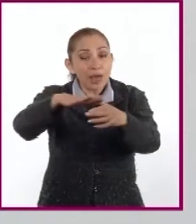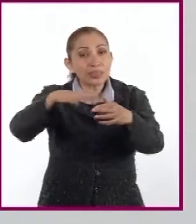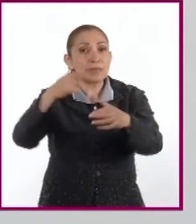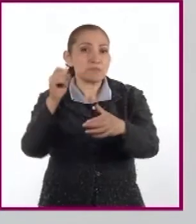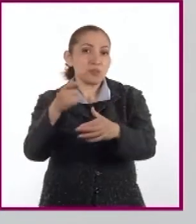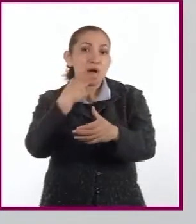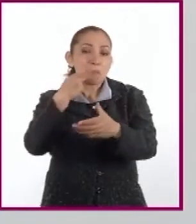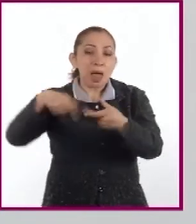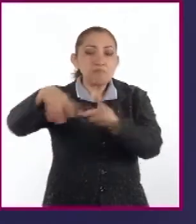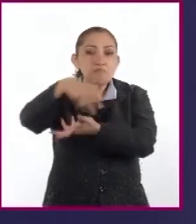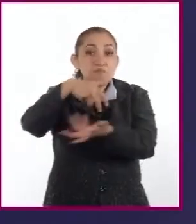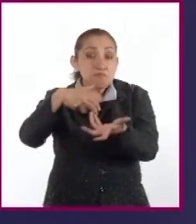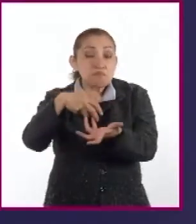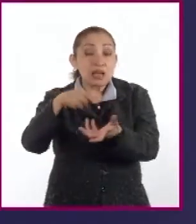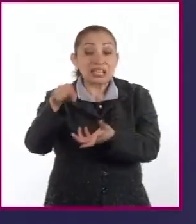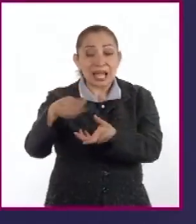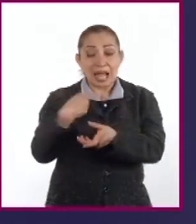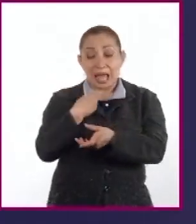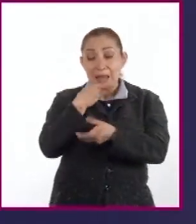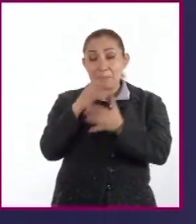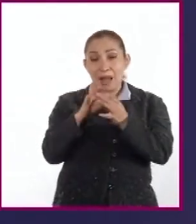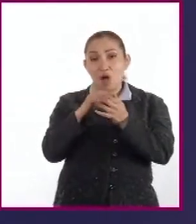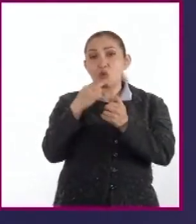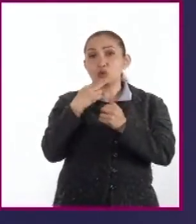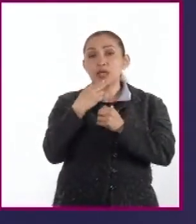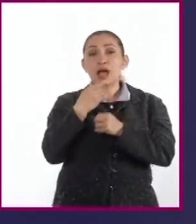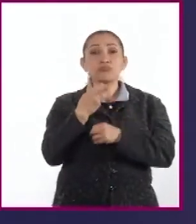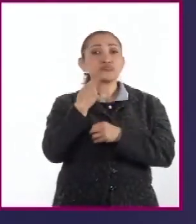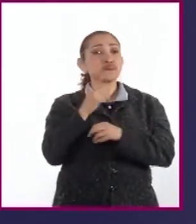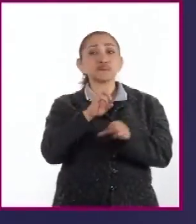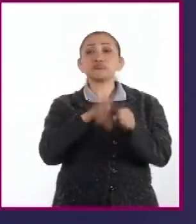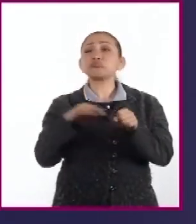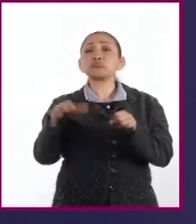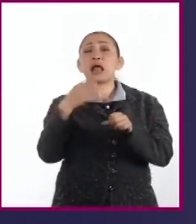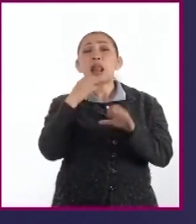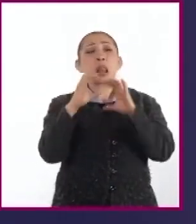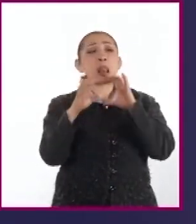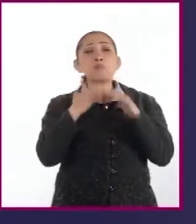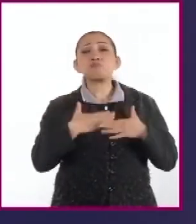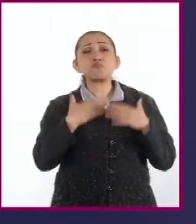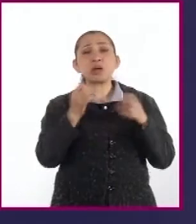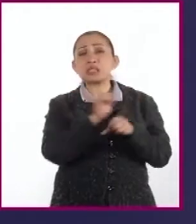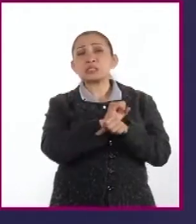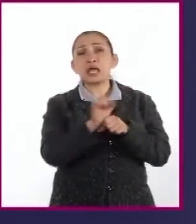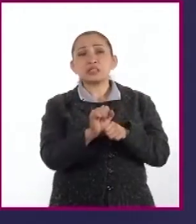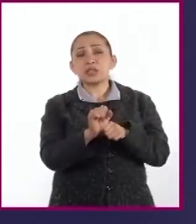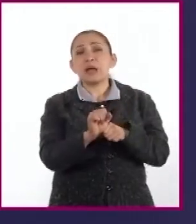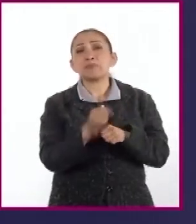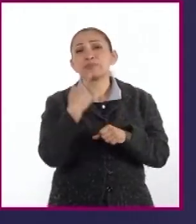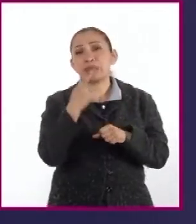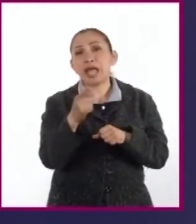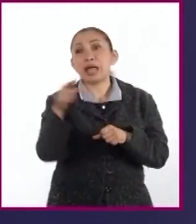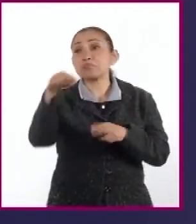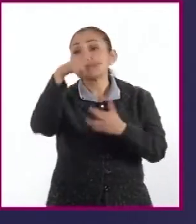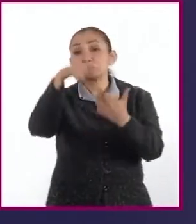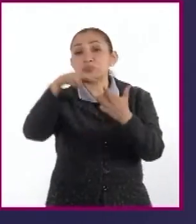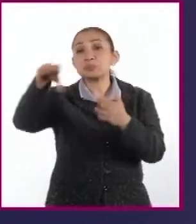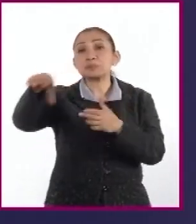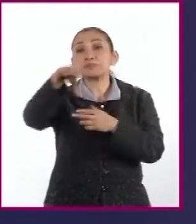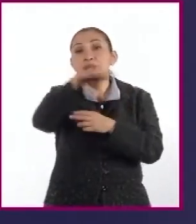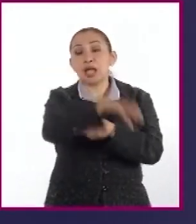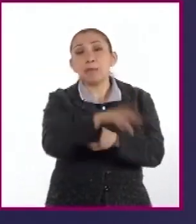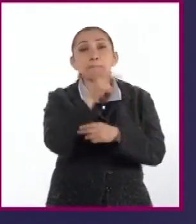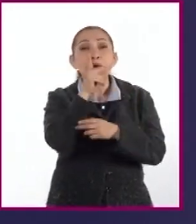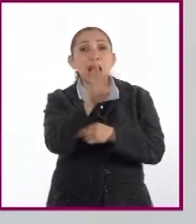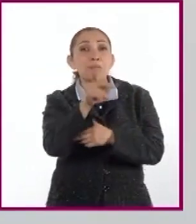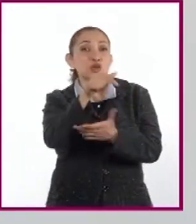cuenta. Quien narra suele hacer uso de un lenguaje coloquial y con frecuencia pleno de regionalismos y